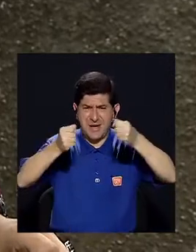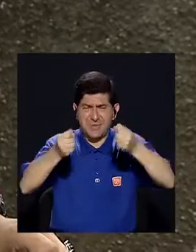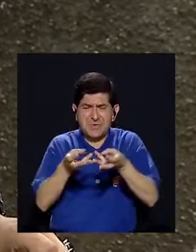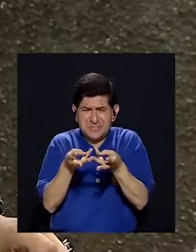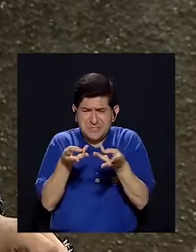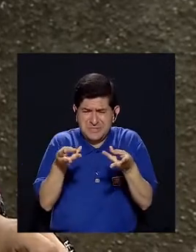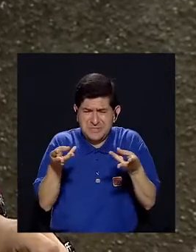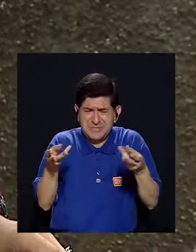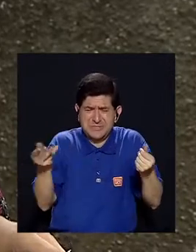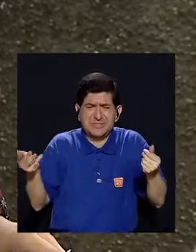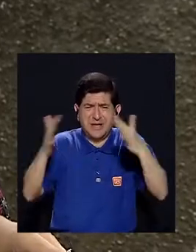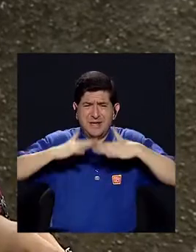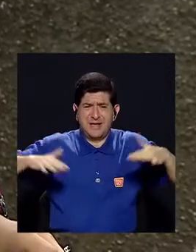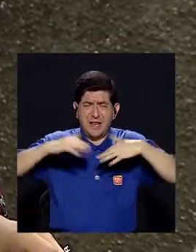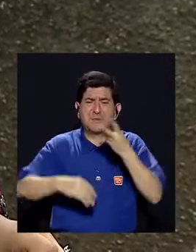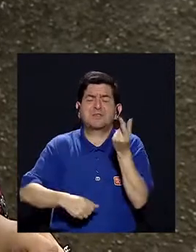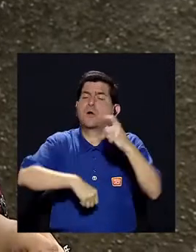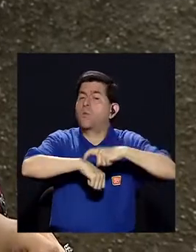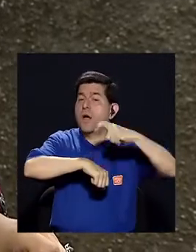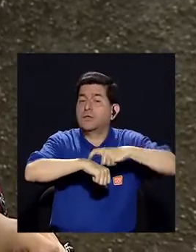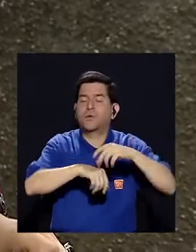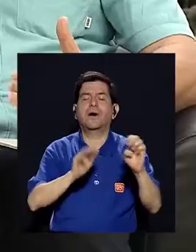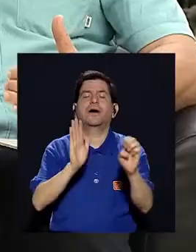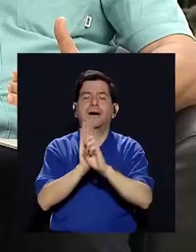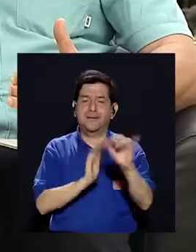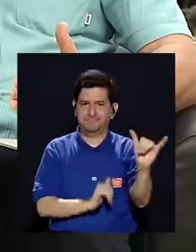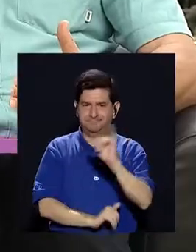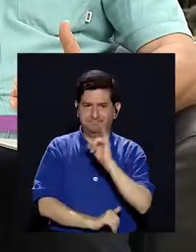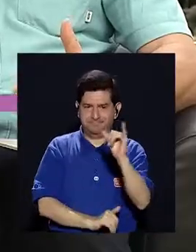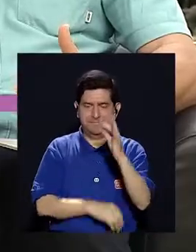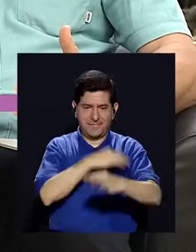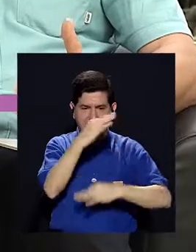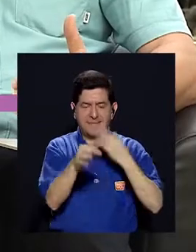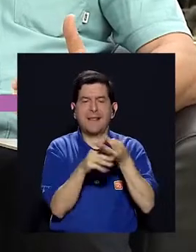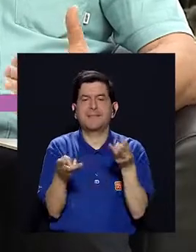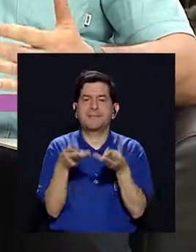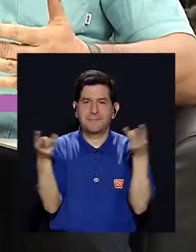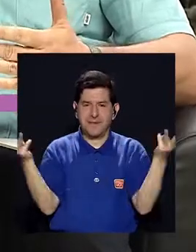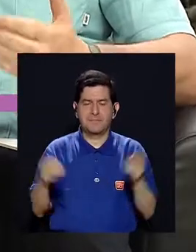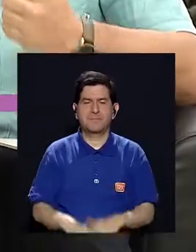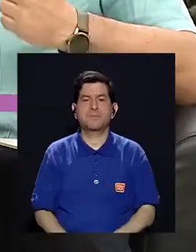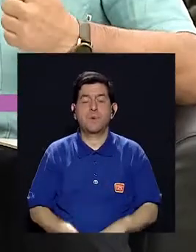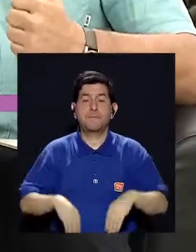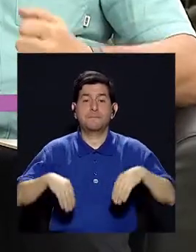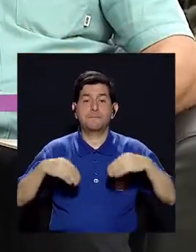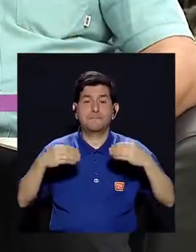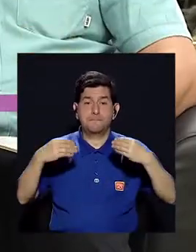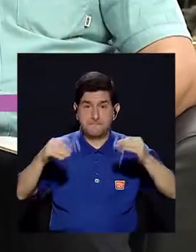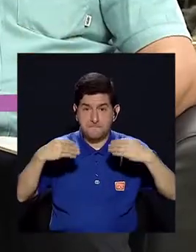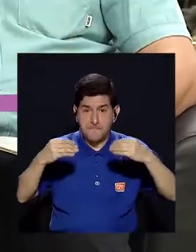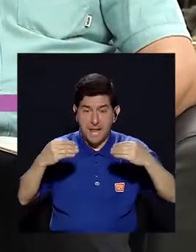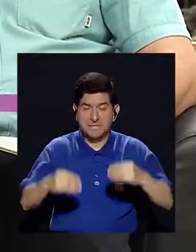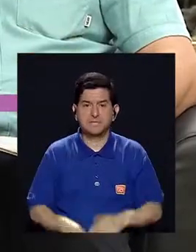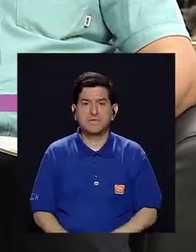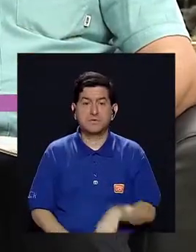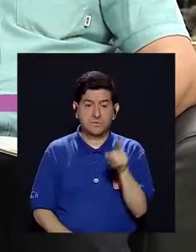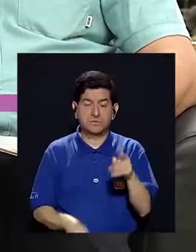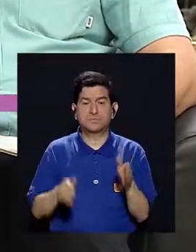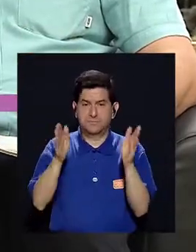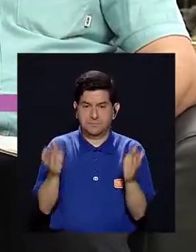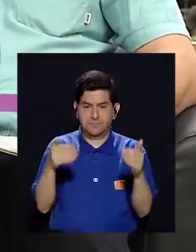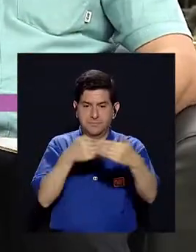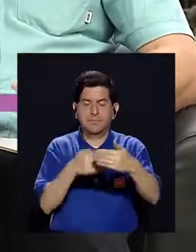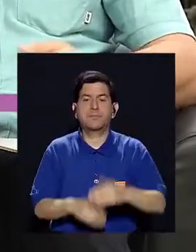bolsas desintegrándose en el ambiente? Estos son ejemplos también de este tipo de materiales. Los plásticos también que para contener comida